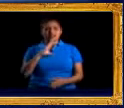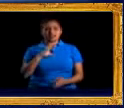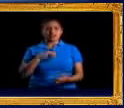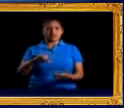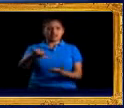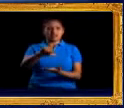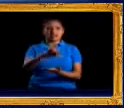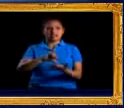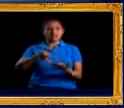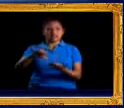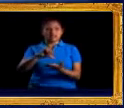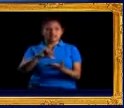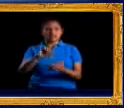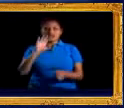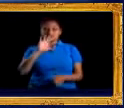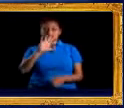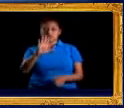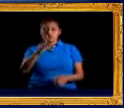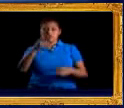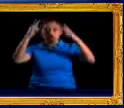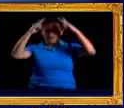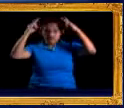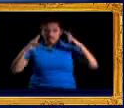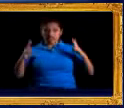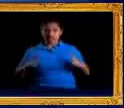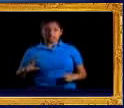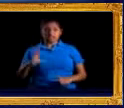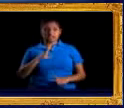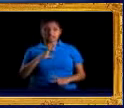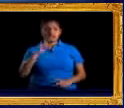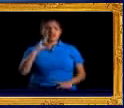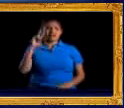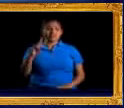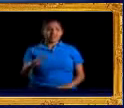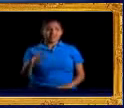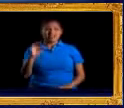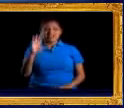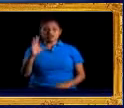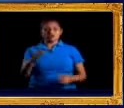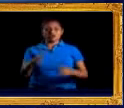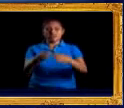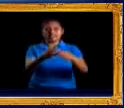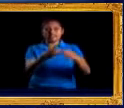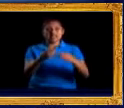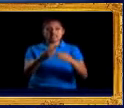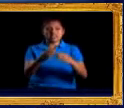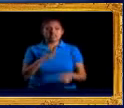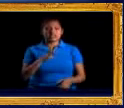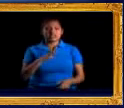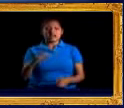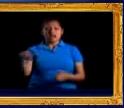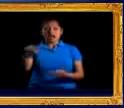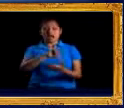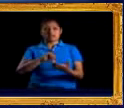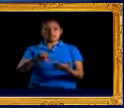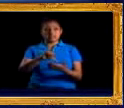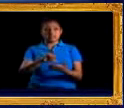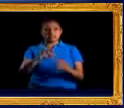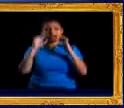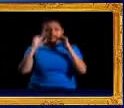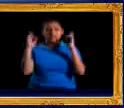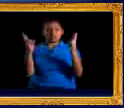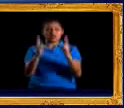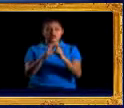Las cinco vírgenes, hermano, tenían un aceite verdadero, tenían la verdad en sus vasijas, tenían aceite genuino, tenían